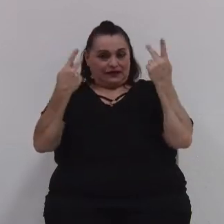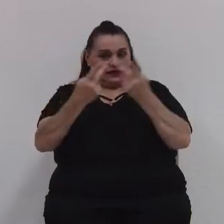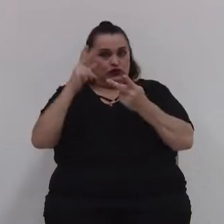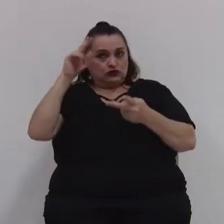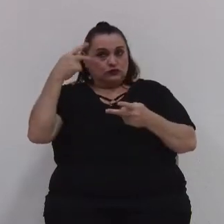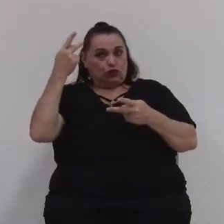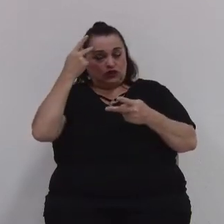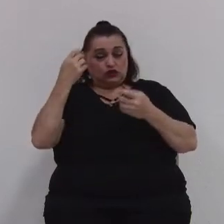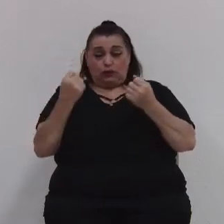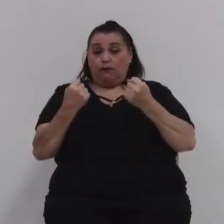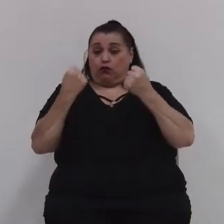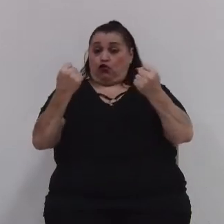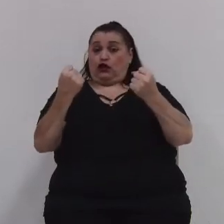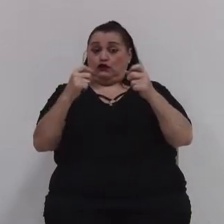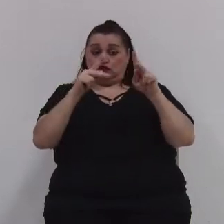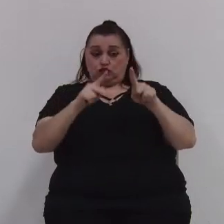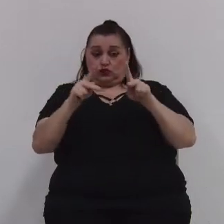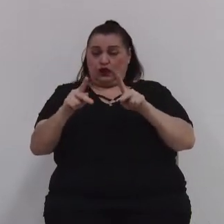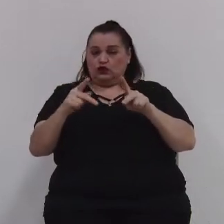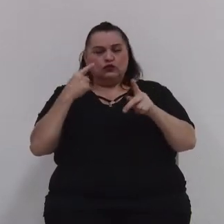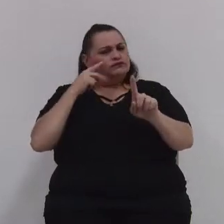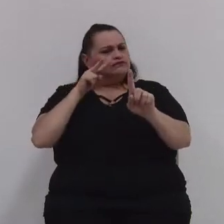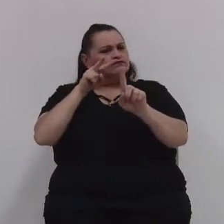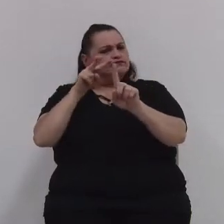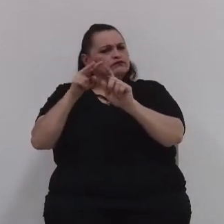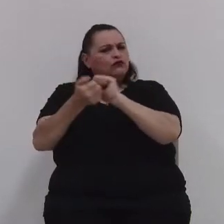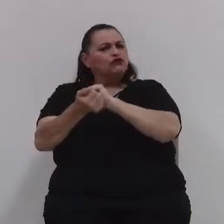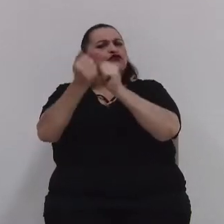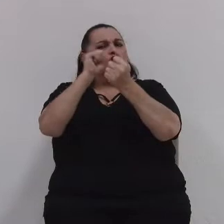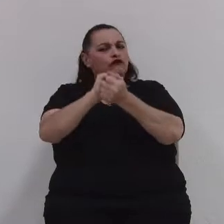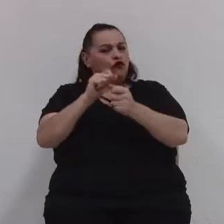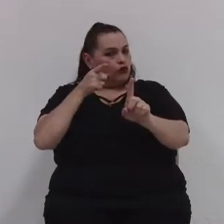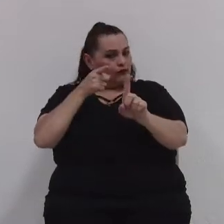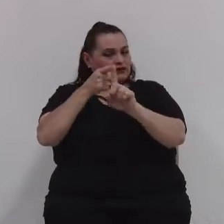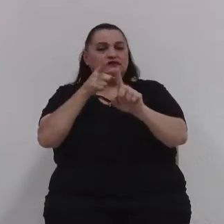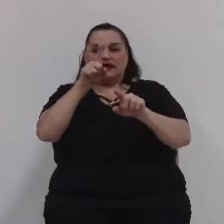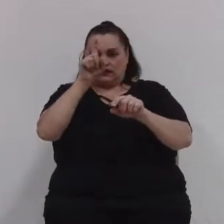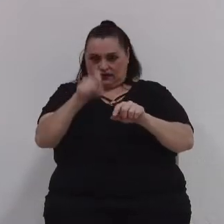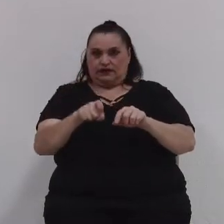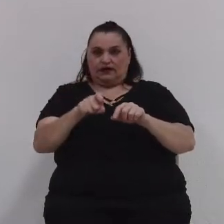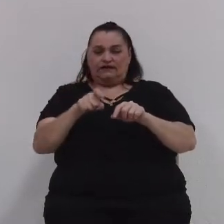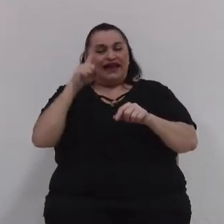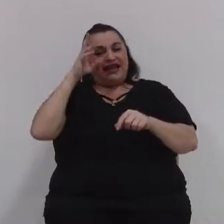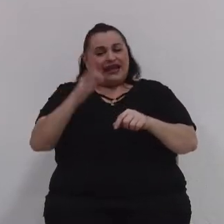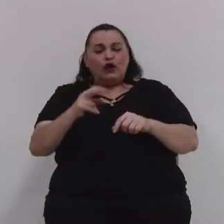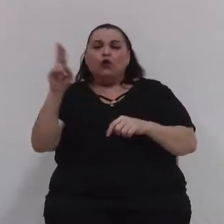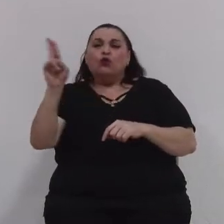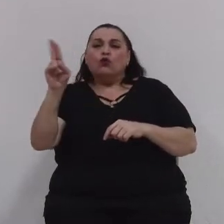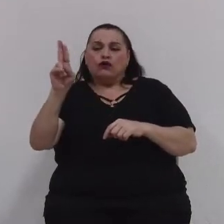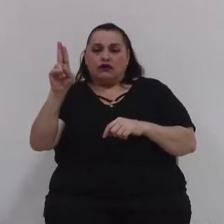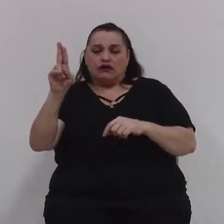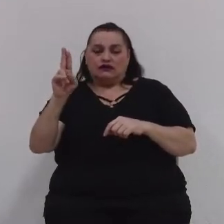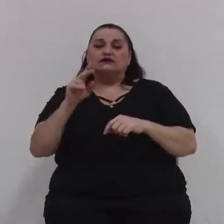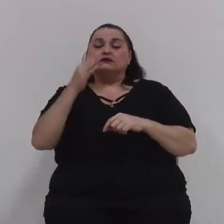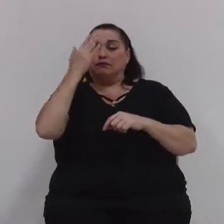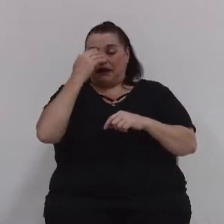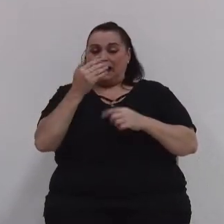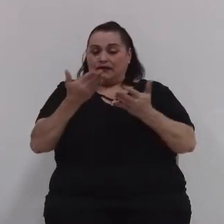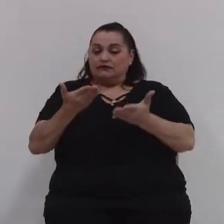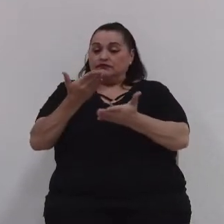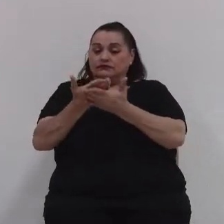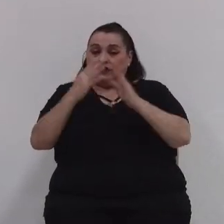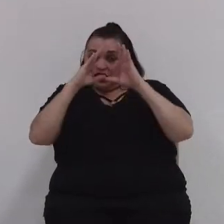Ciudadano ya se está abocando a tratar de promover reformas en esa dirección que creo que son urgentes para generar lo que este